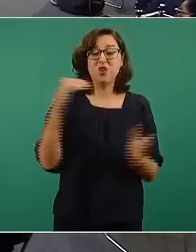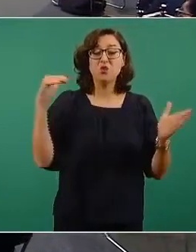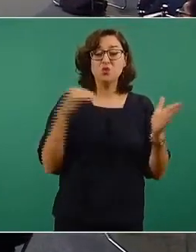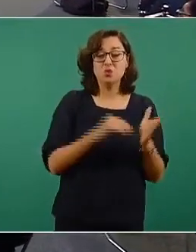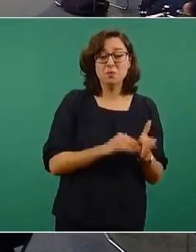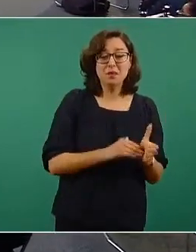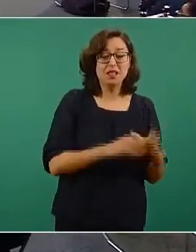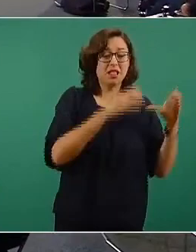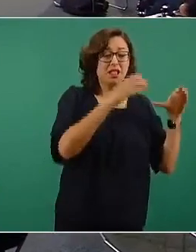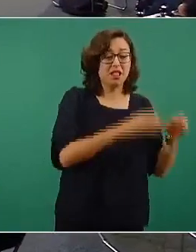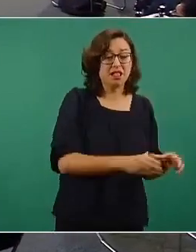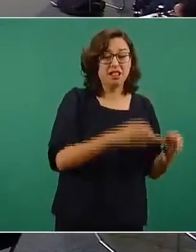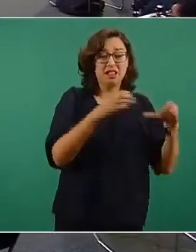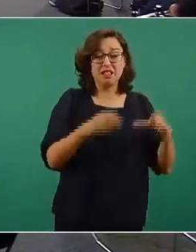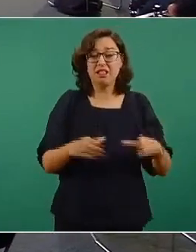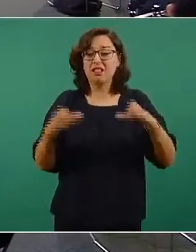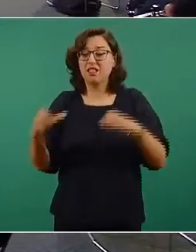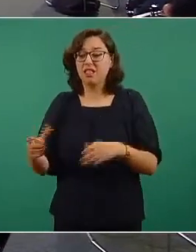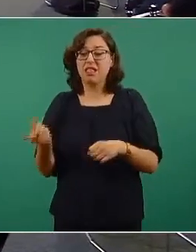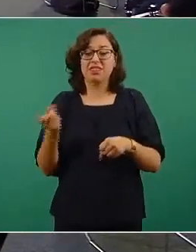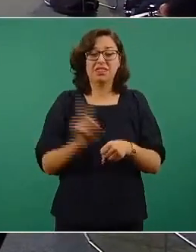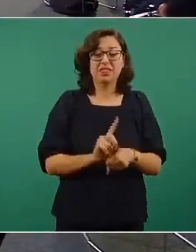diarios.